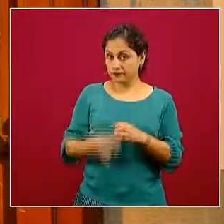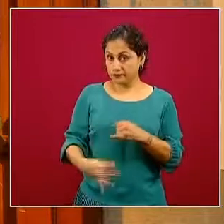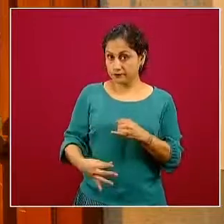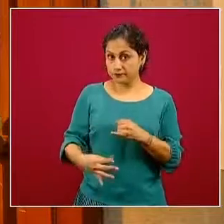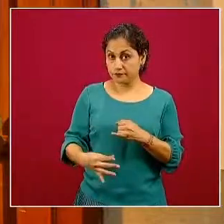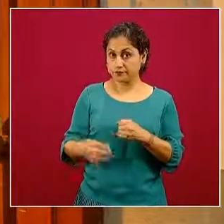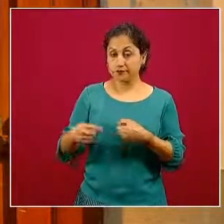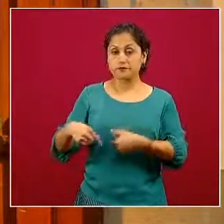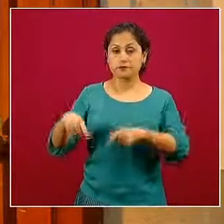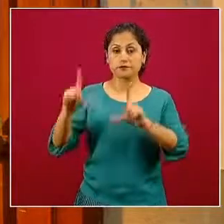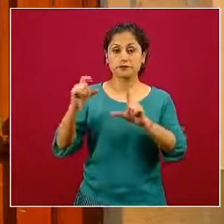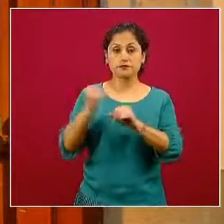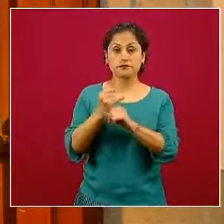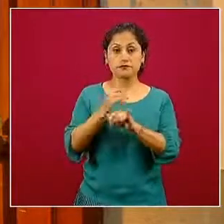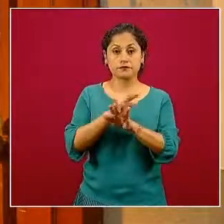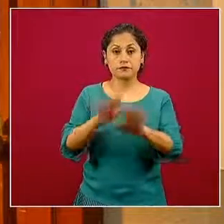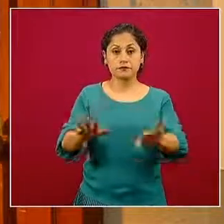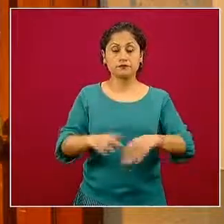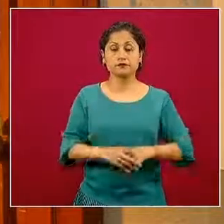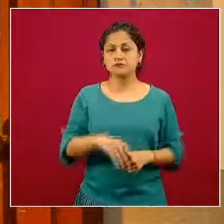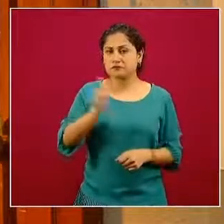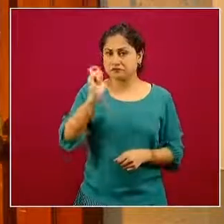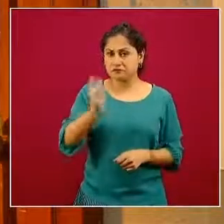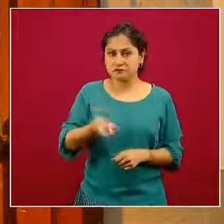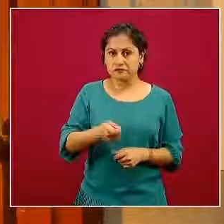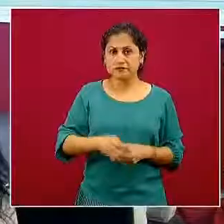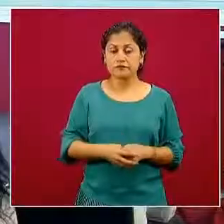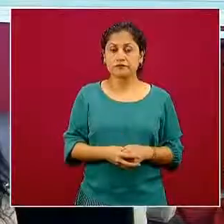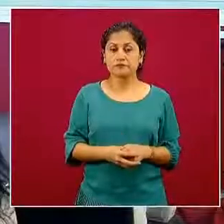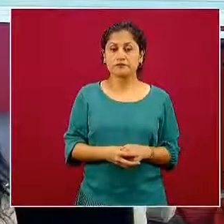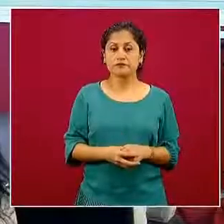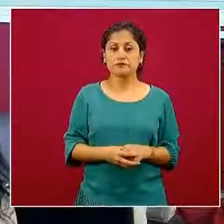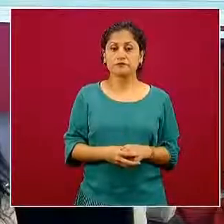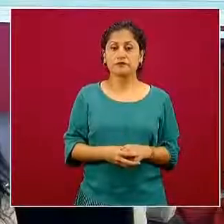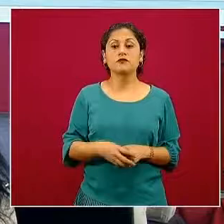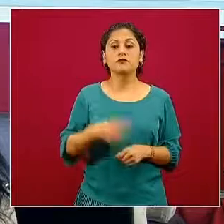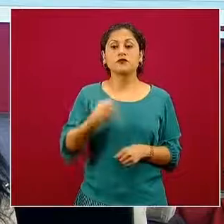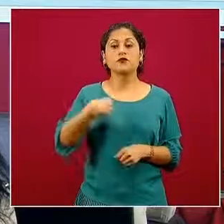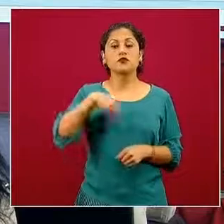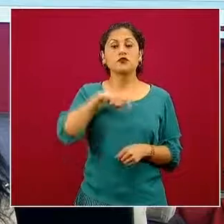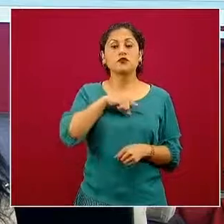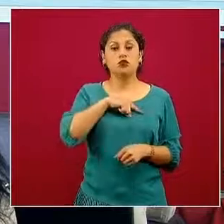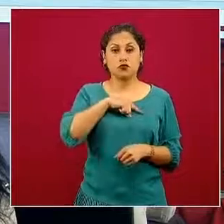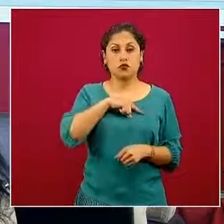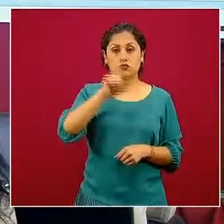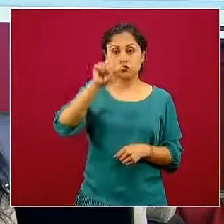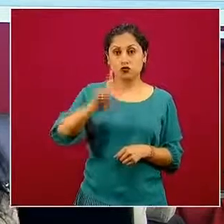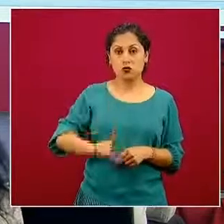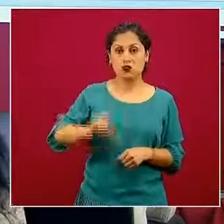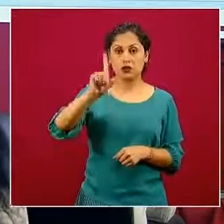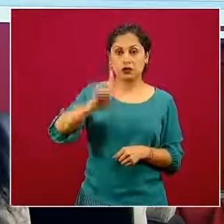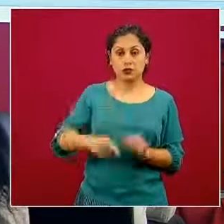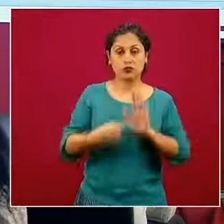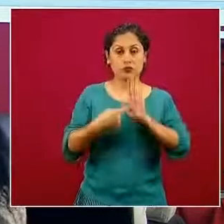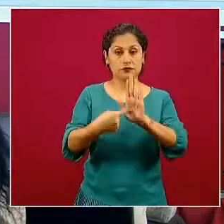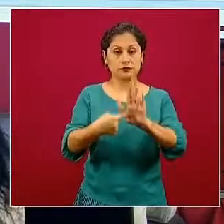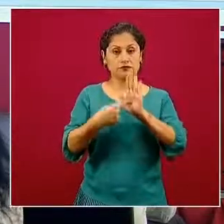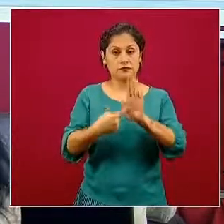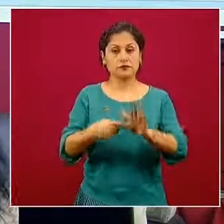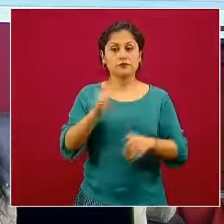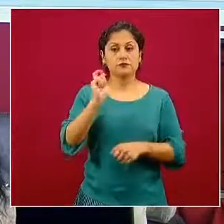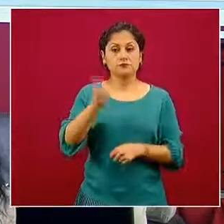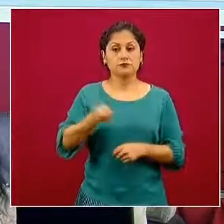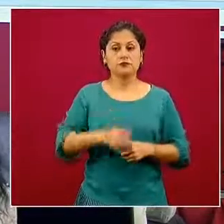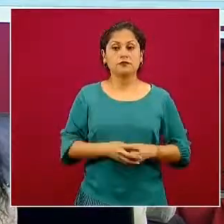de información, que es precisamente la información que actualizamos los días lunes, y es en la